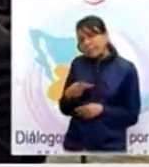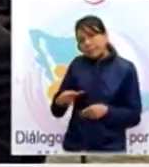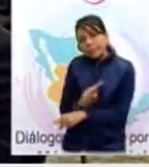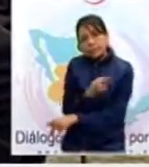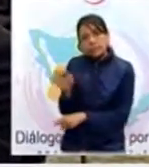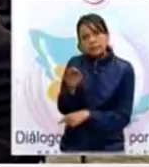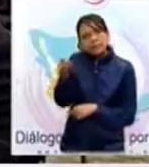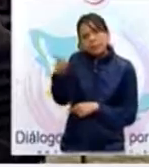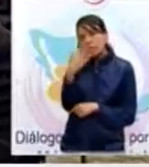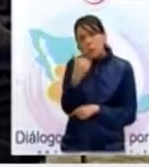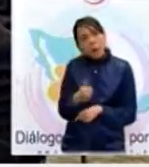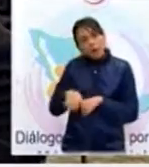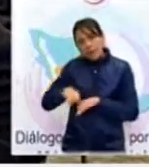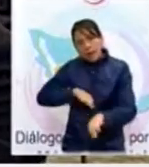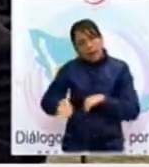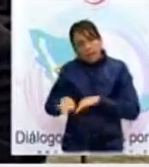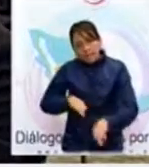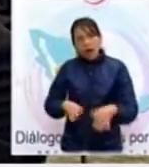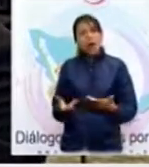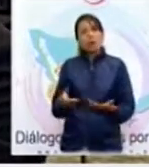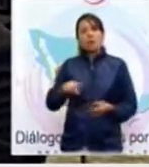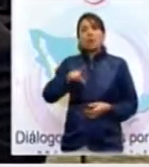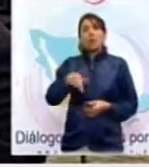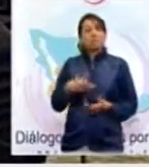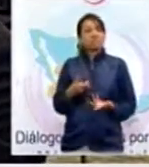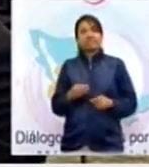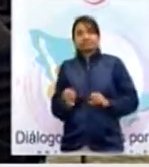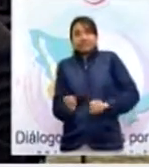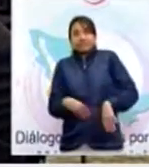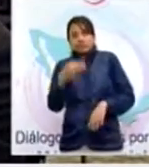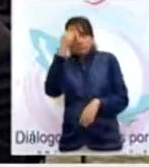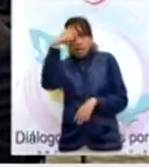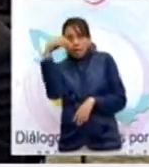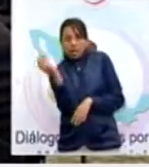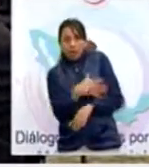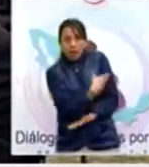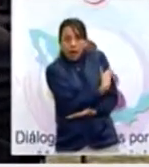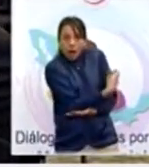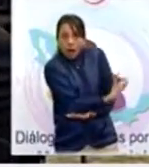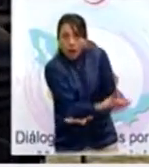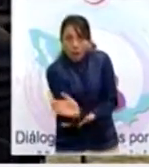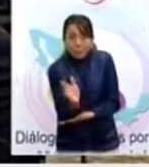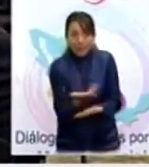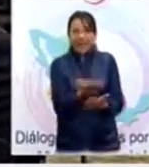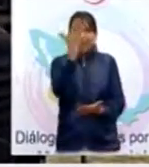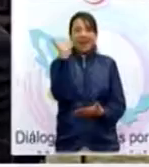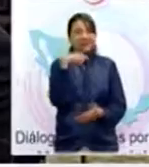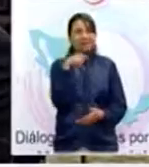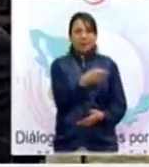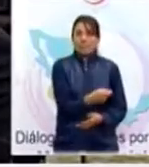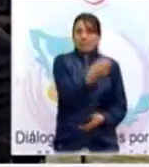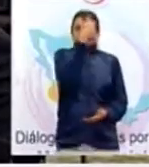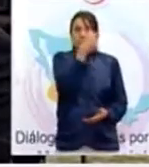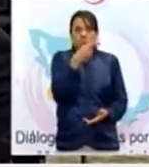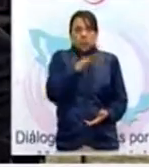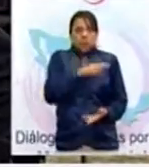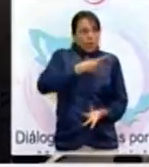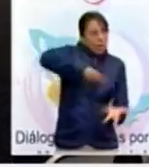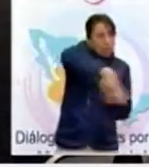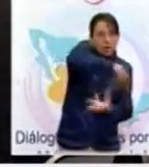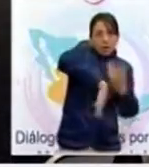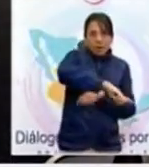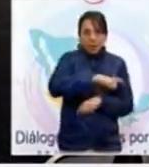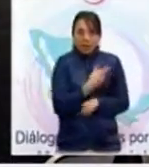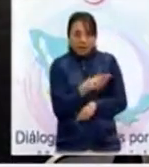dejaste, abandonaste el campo como un espacio generador de producción primaria, como un espacio generador de